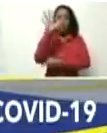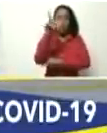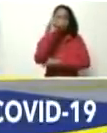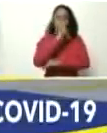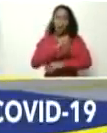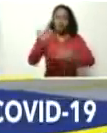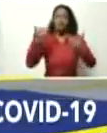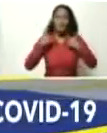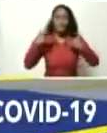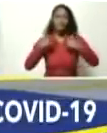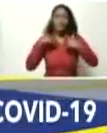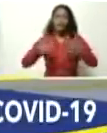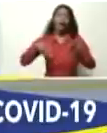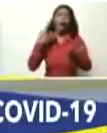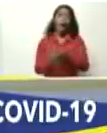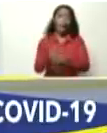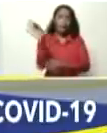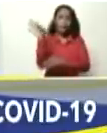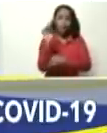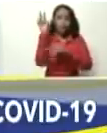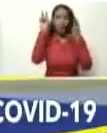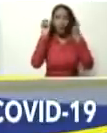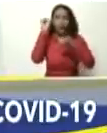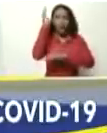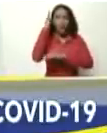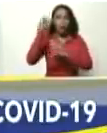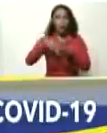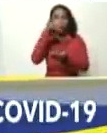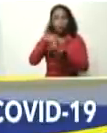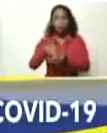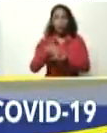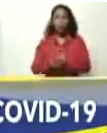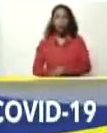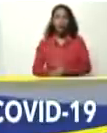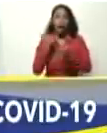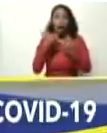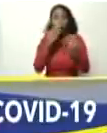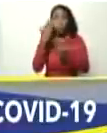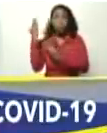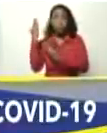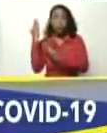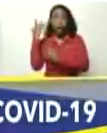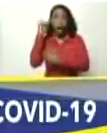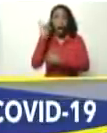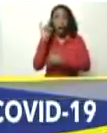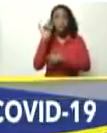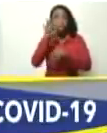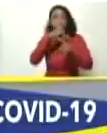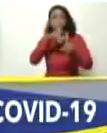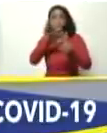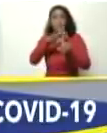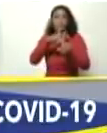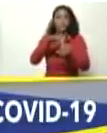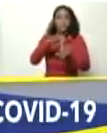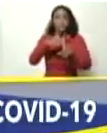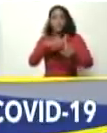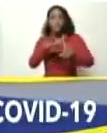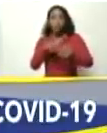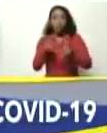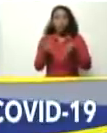sufriendo hasta que se eligió la nueva Asamblea Nacional. Ahora ellos andan con un parapeto, un Frankenstein.